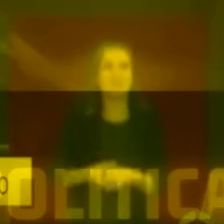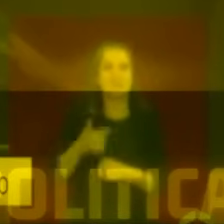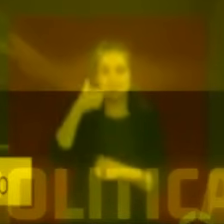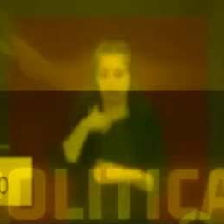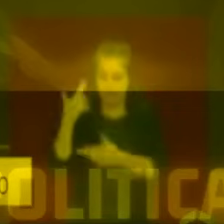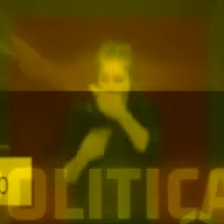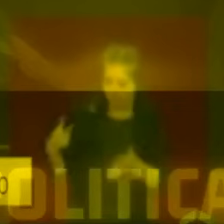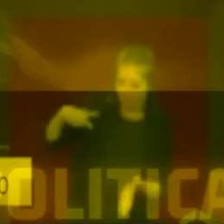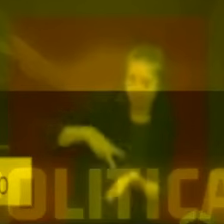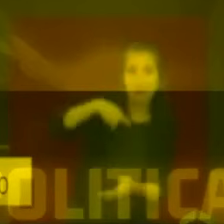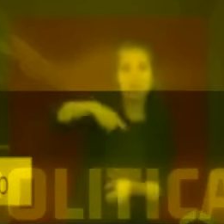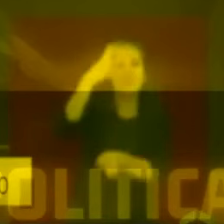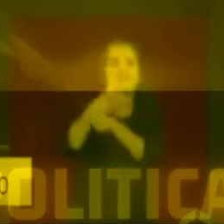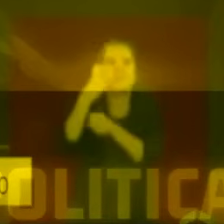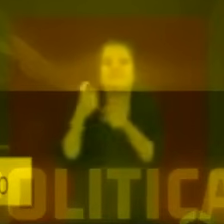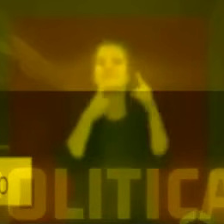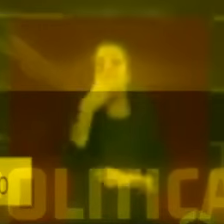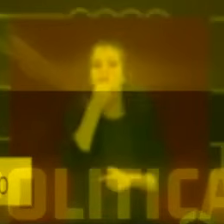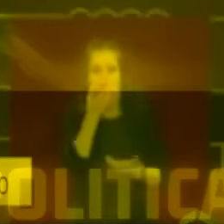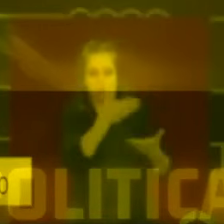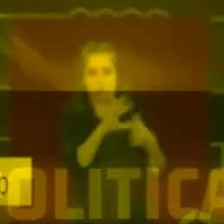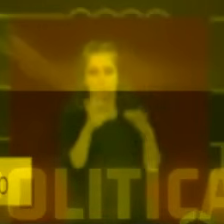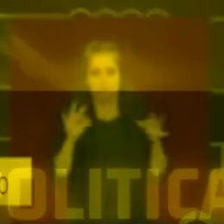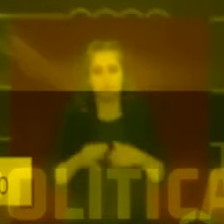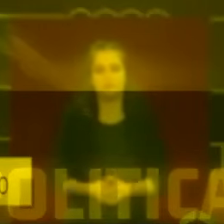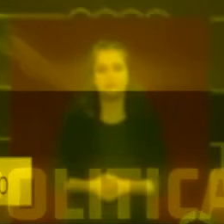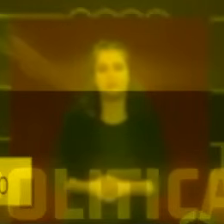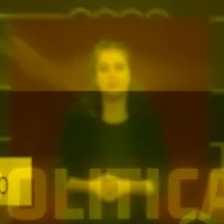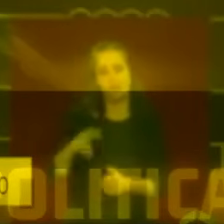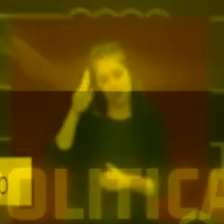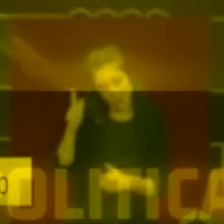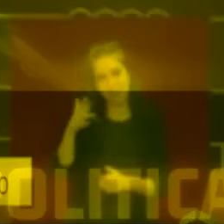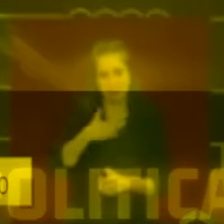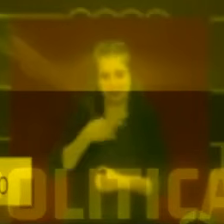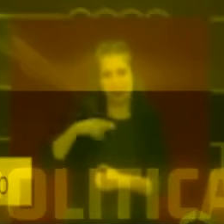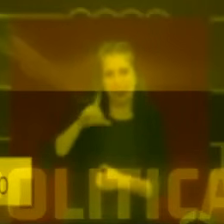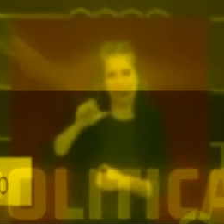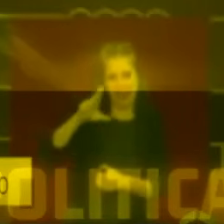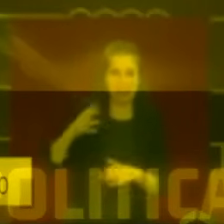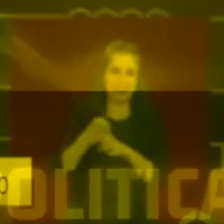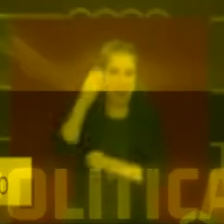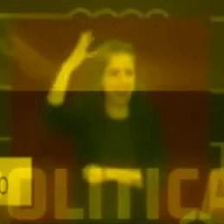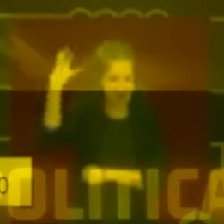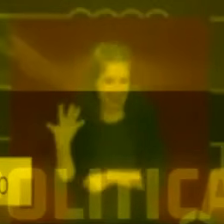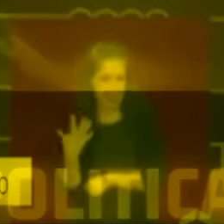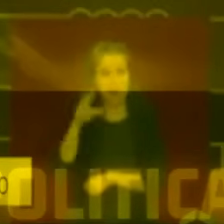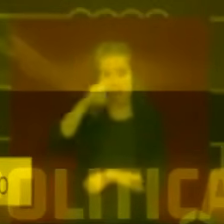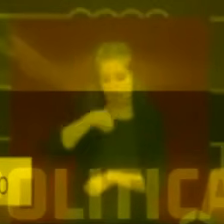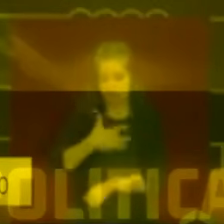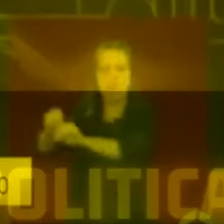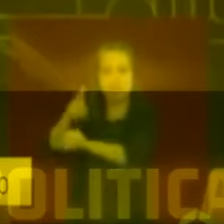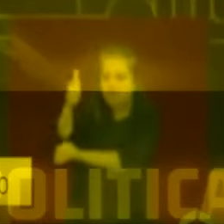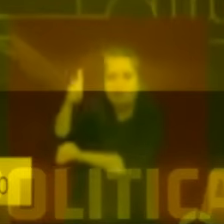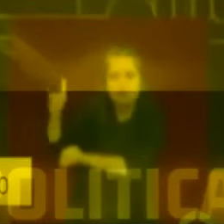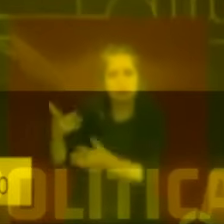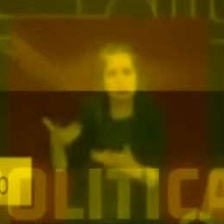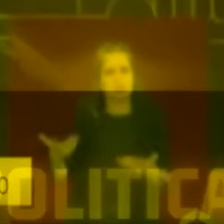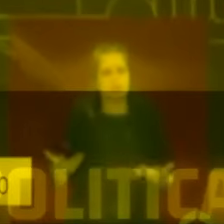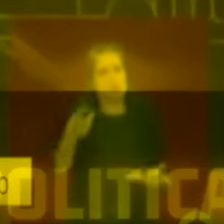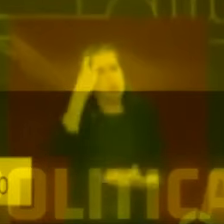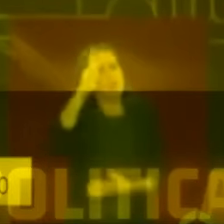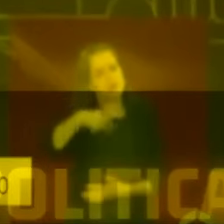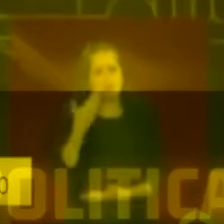construyó, pero de todas formas se construyó. Ah, bueno, lo construyeron, ajá, pero sin autorización, lo construyeron y la